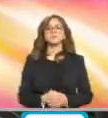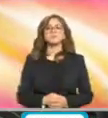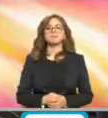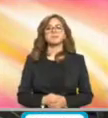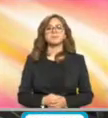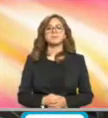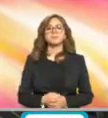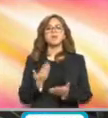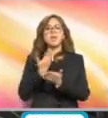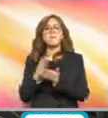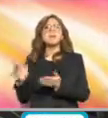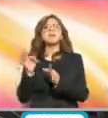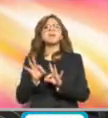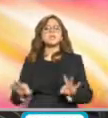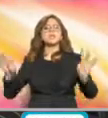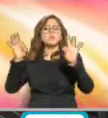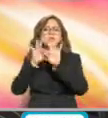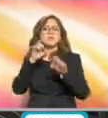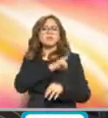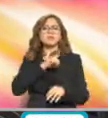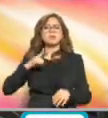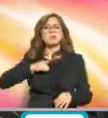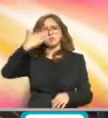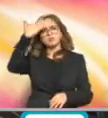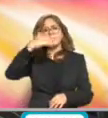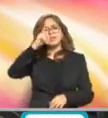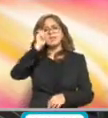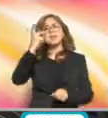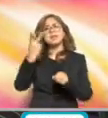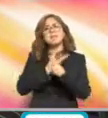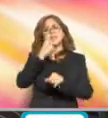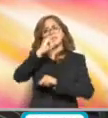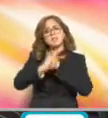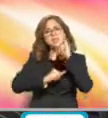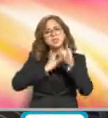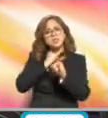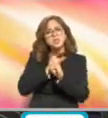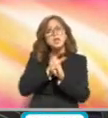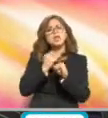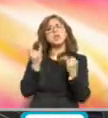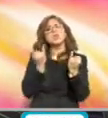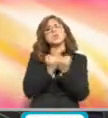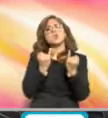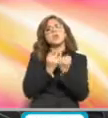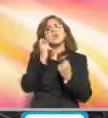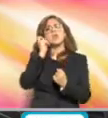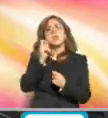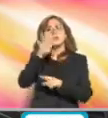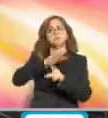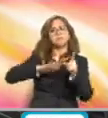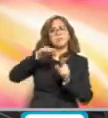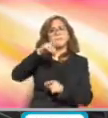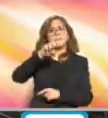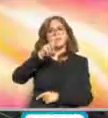es importante estar al día en materia internacional, sobre todo aquella que tiene que ver también con el medio ambiente. ¿No es así, Juan?